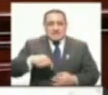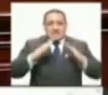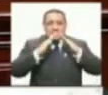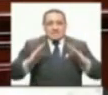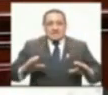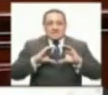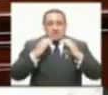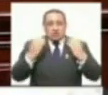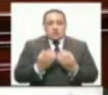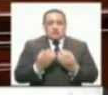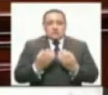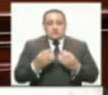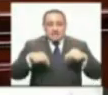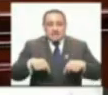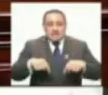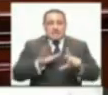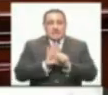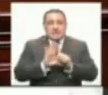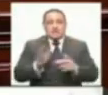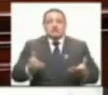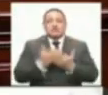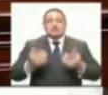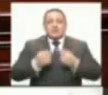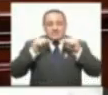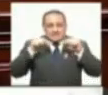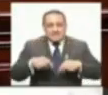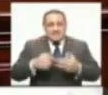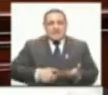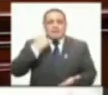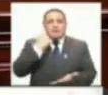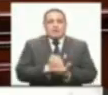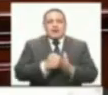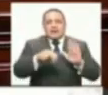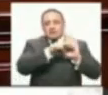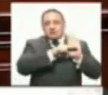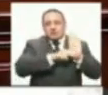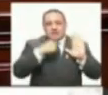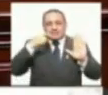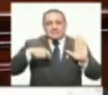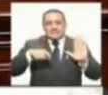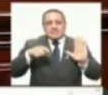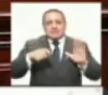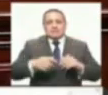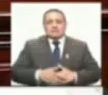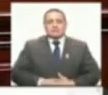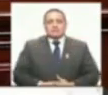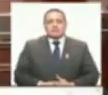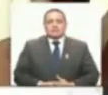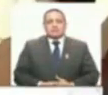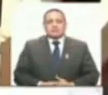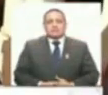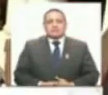casa de las leyes, donde se tendrá que aprobar las normas correspondientes.